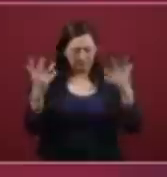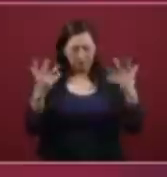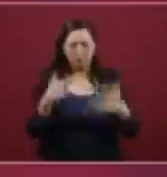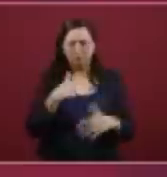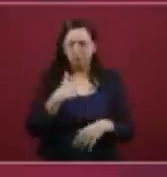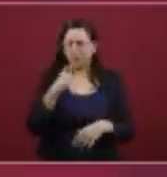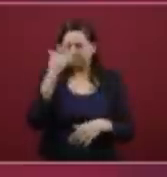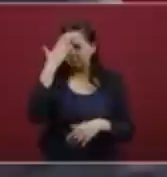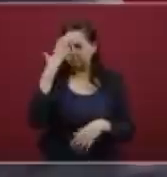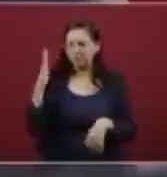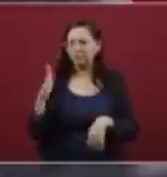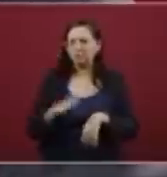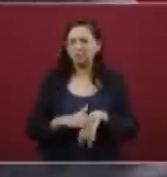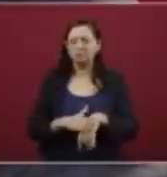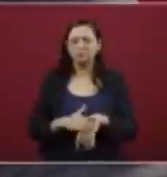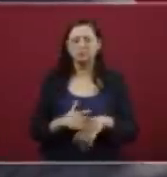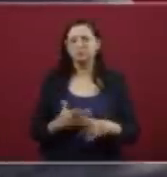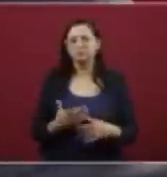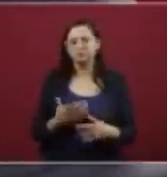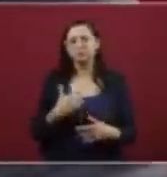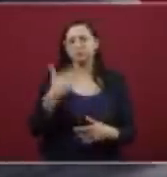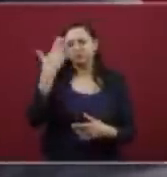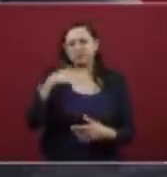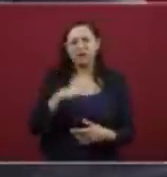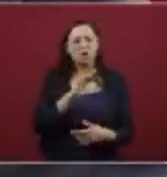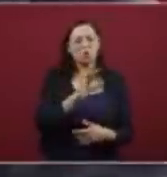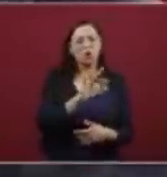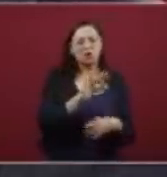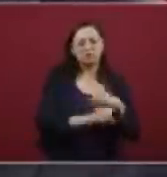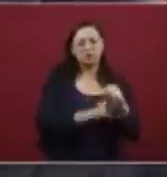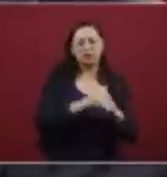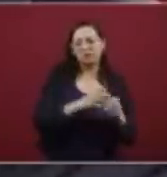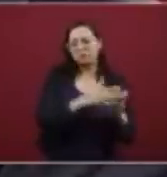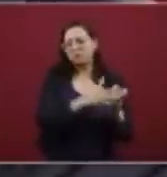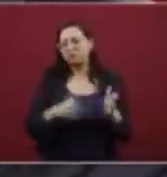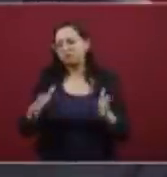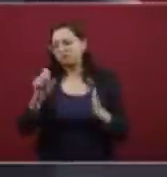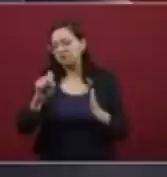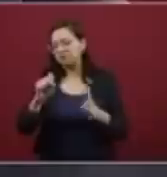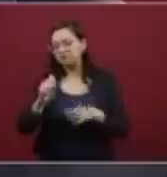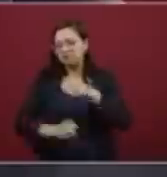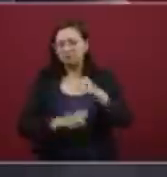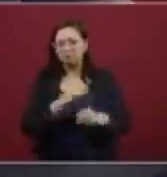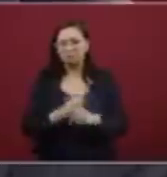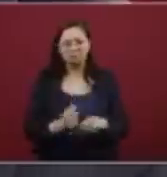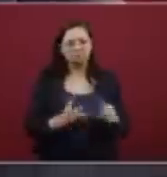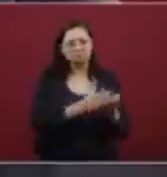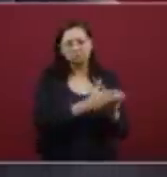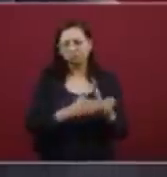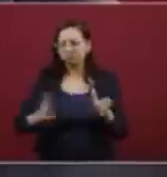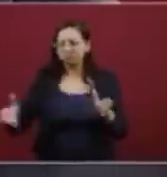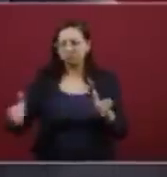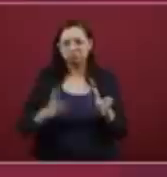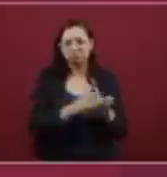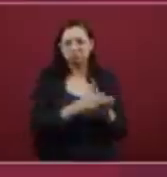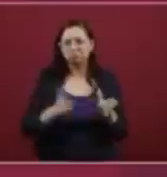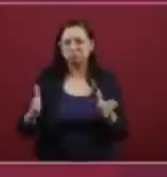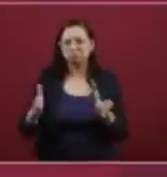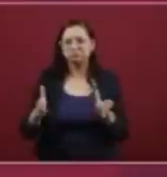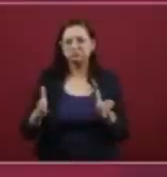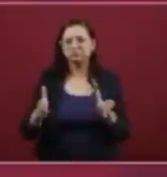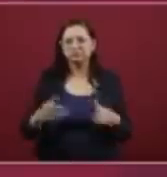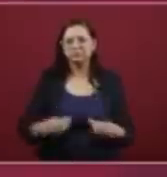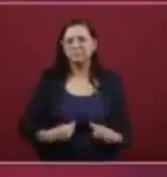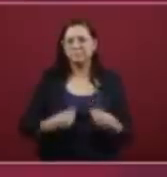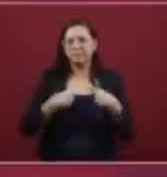de que después de los 40 hasta los 60, en ese periodo, en ese